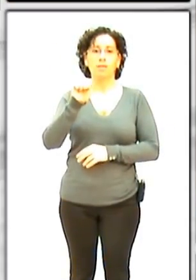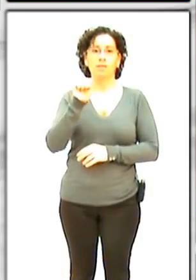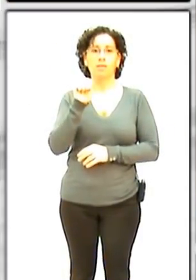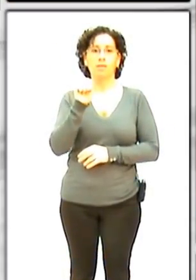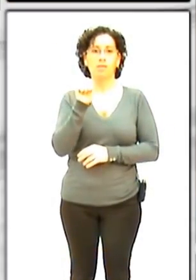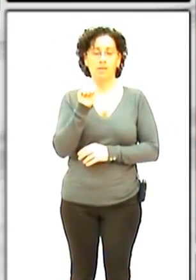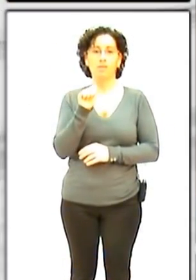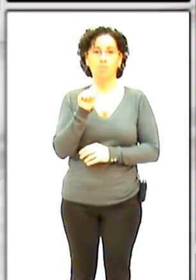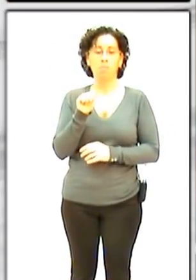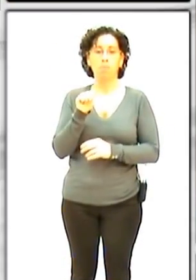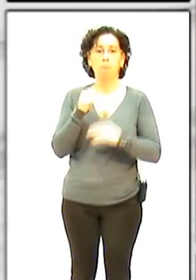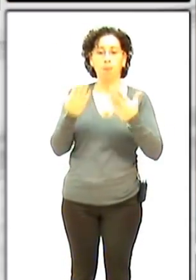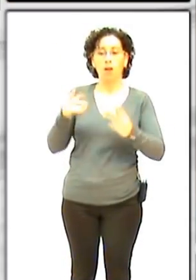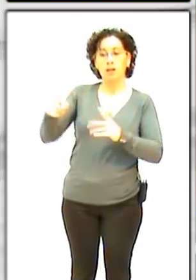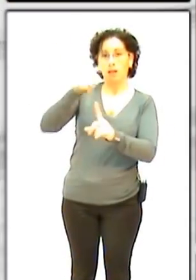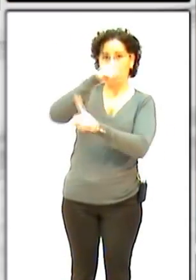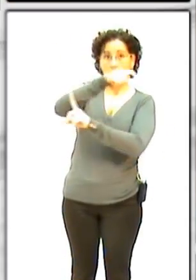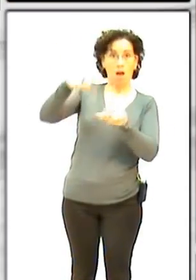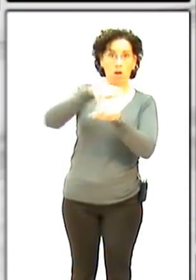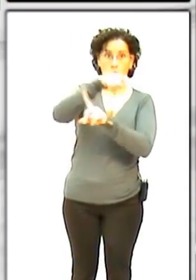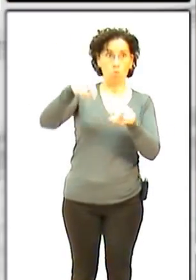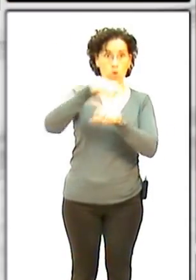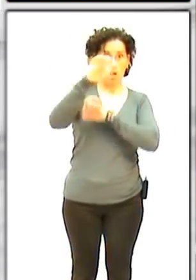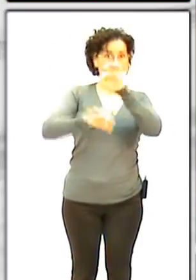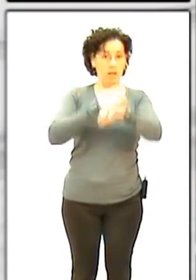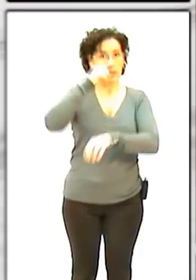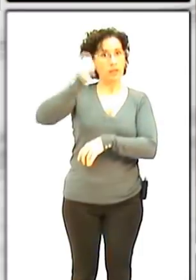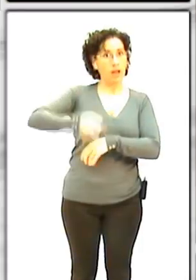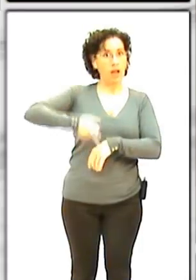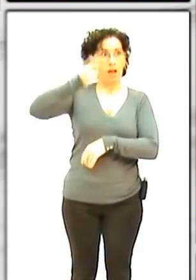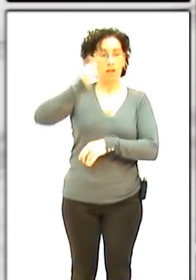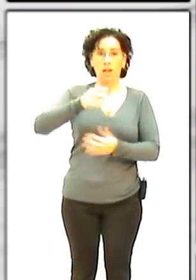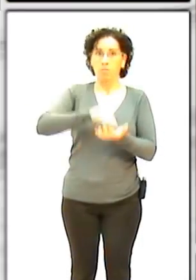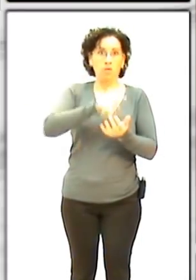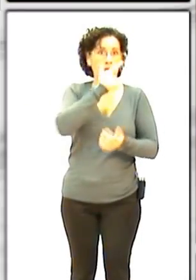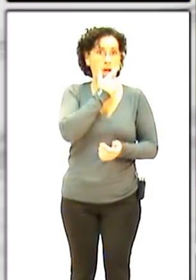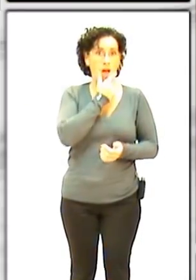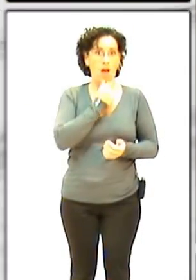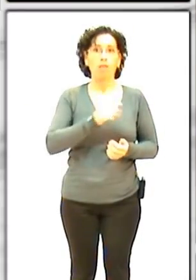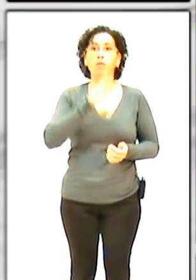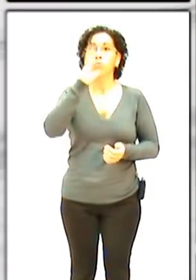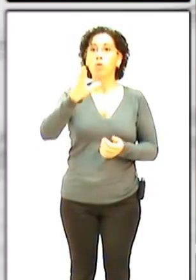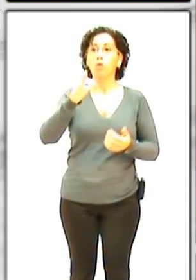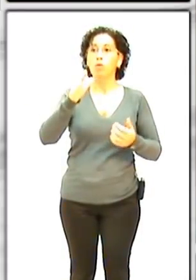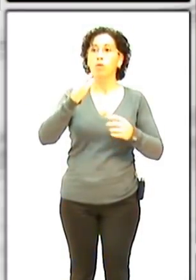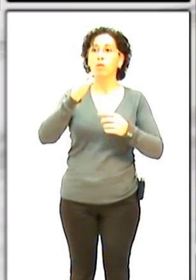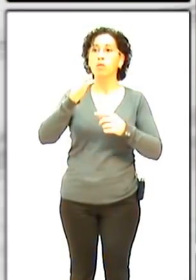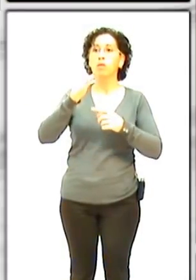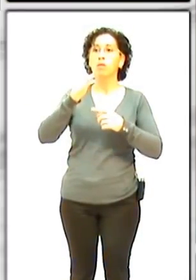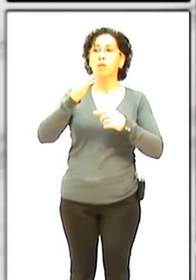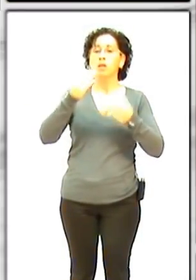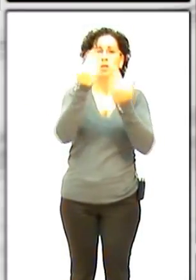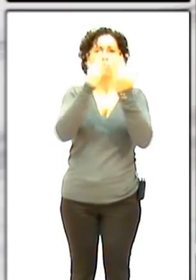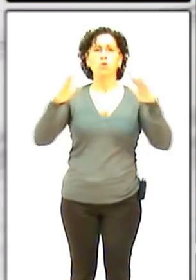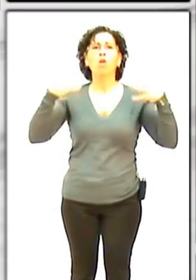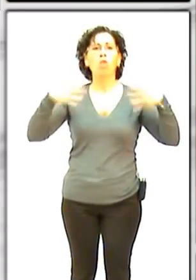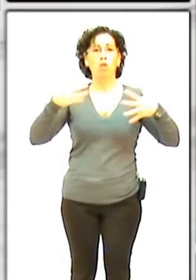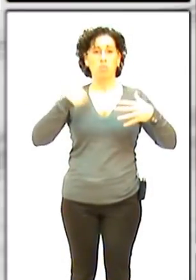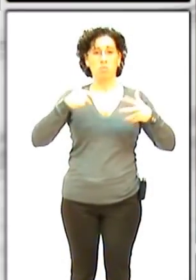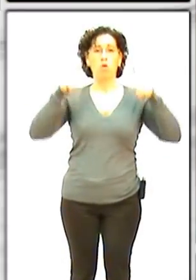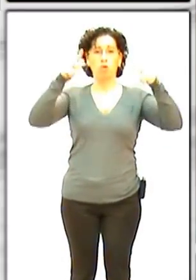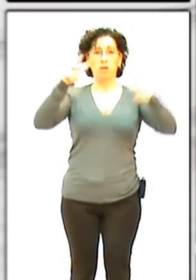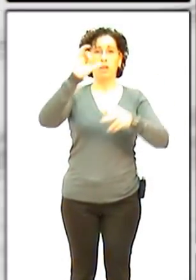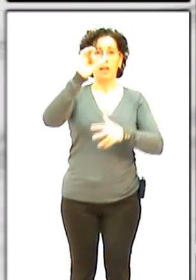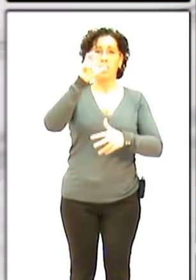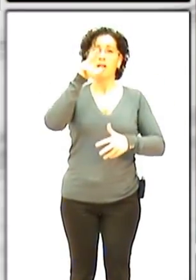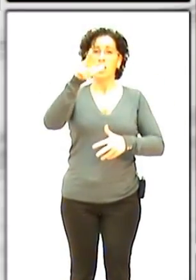se celebra anualmente, ¿no? Por lo tanto es muy fácil, además está en el propio edificio Sheraton, o en el Hotel Sheraton, que está